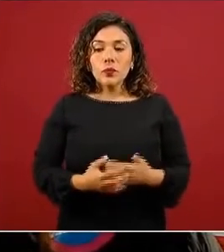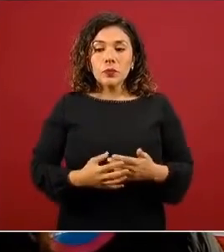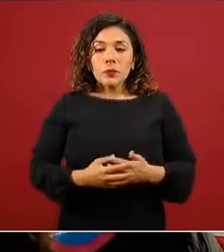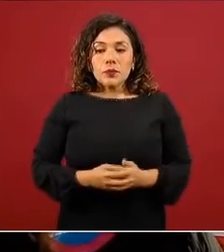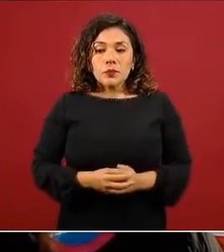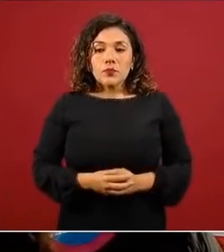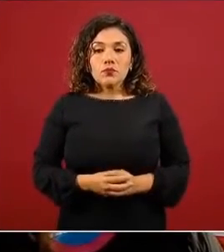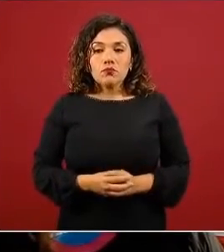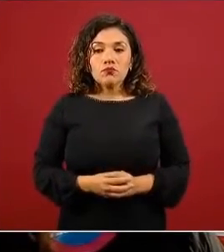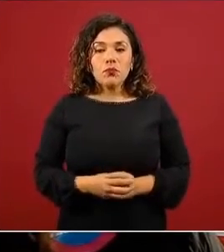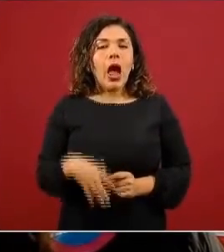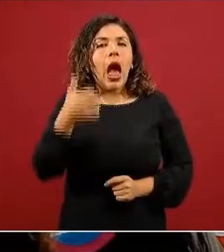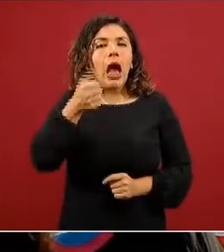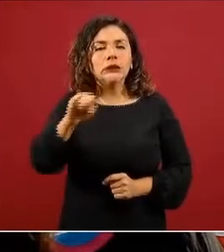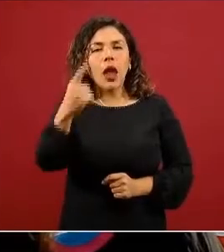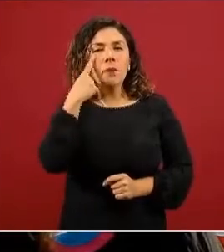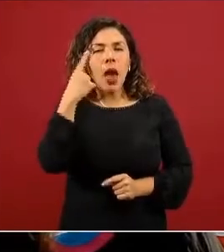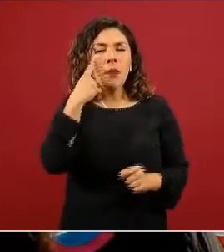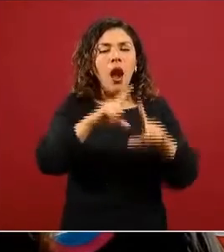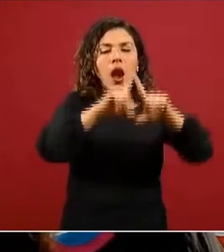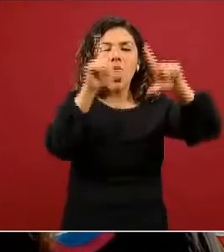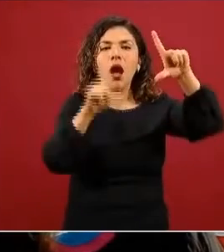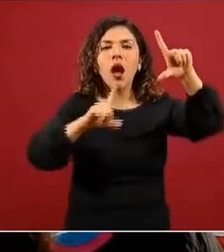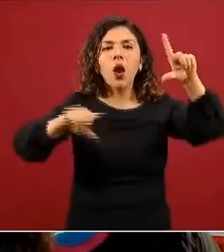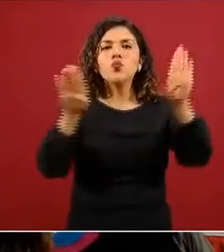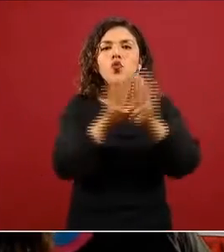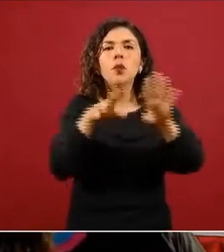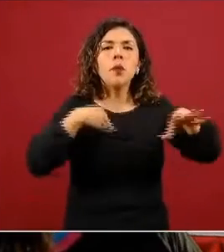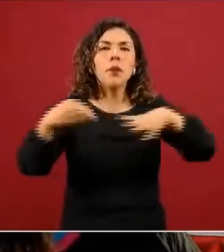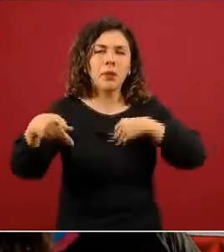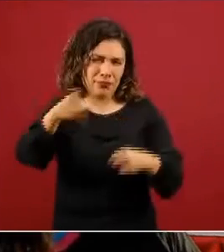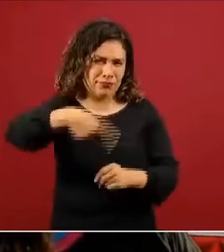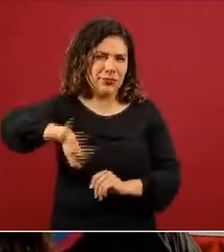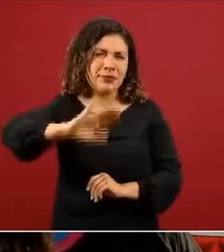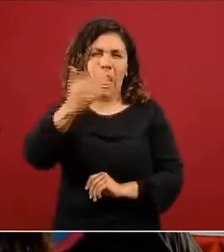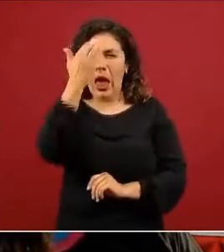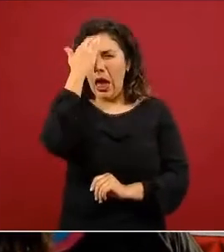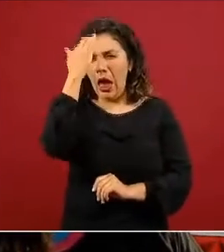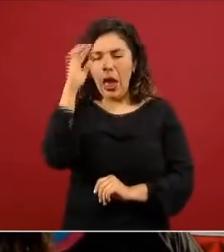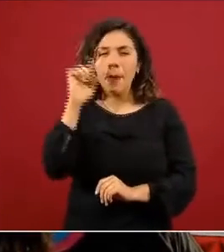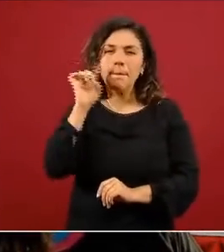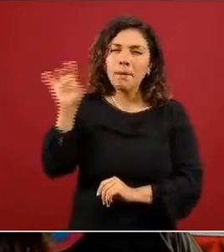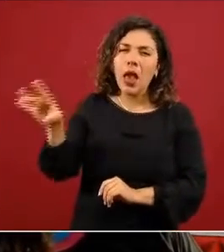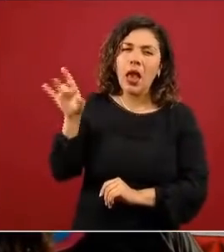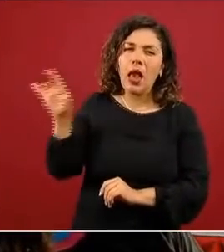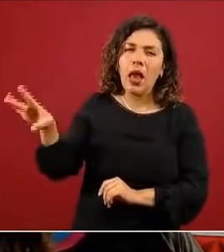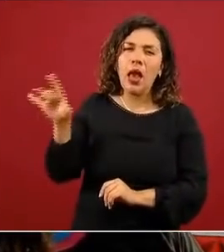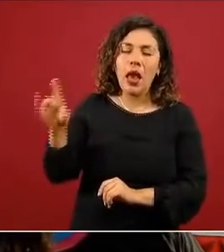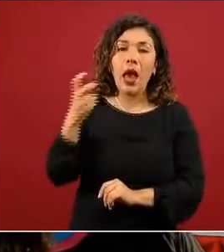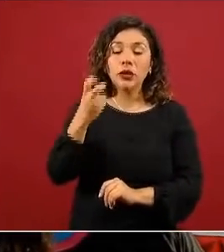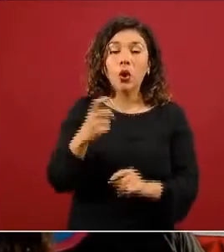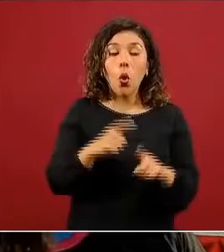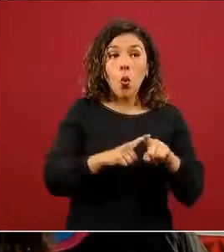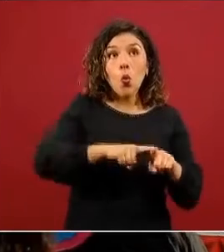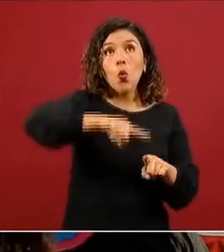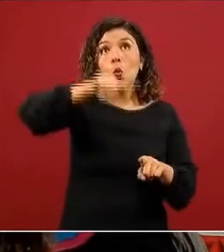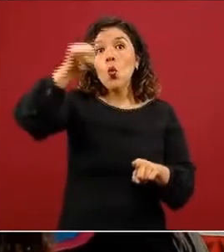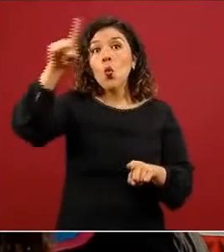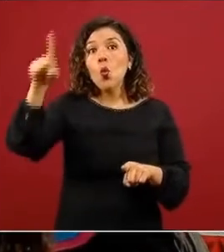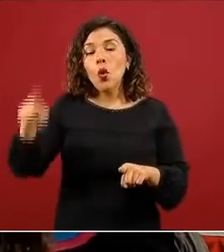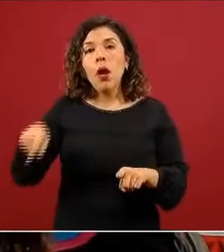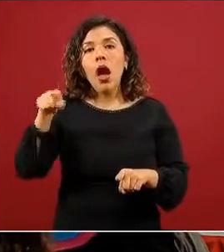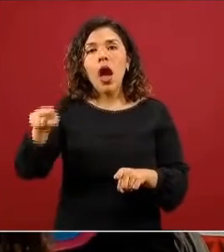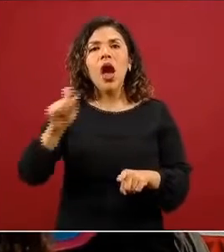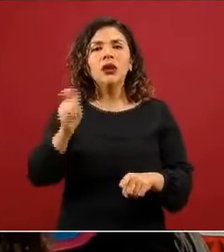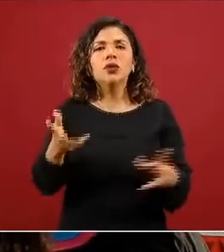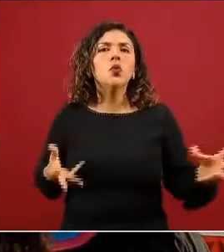Esta es la curva epidémica general nacional. Ya a todo el mundo le quedó clarísimo de que la curva